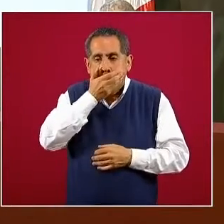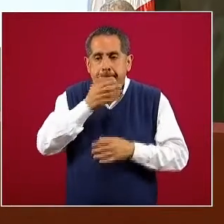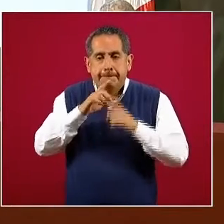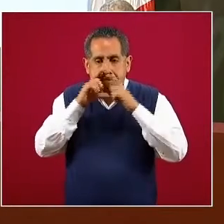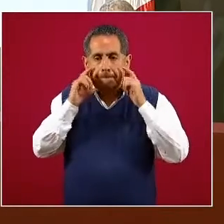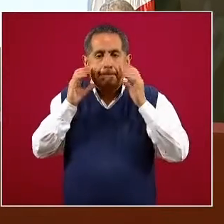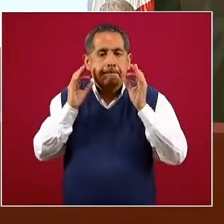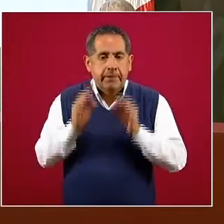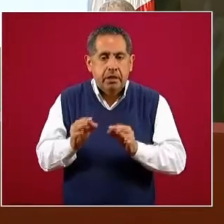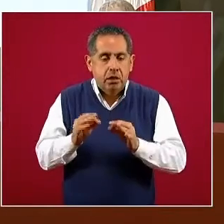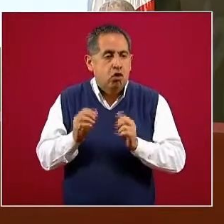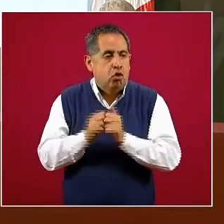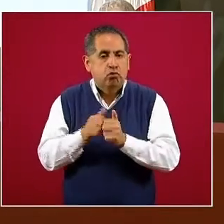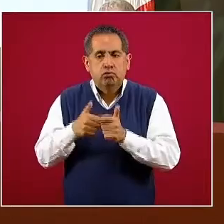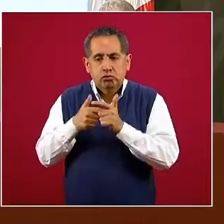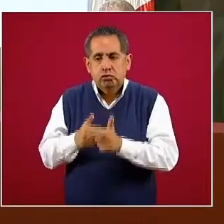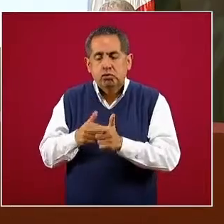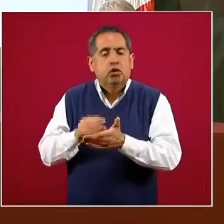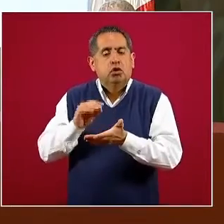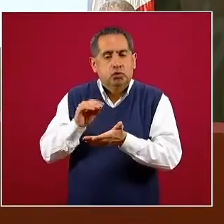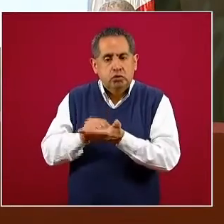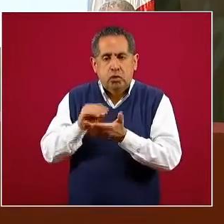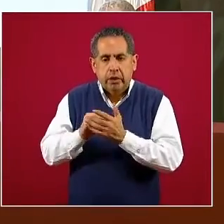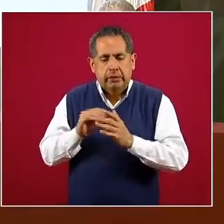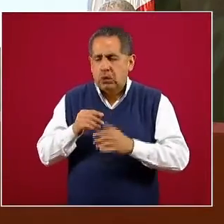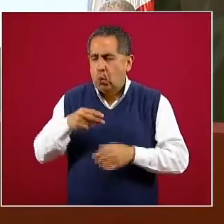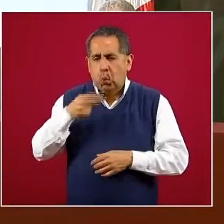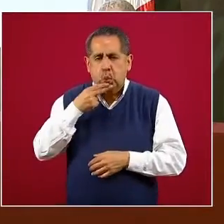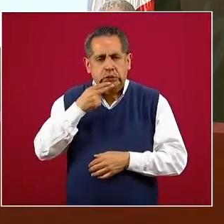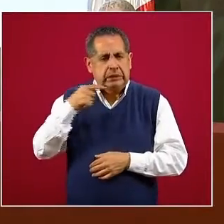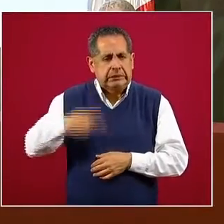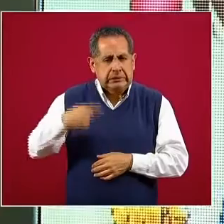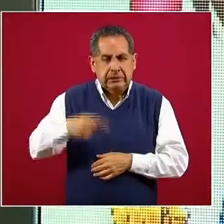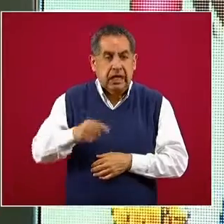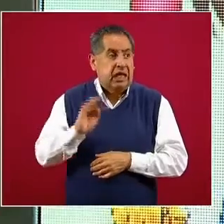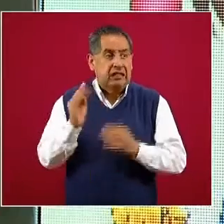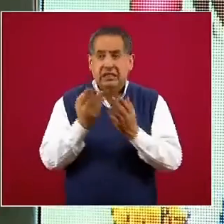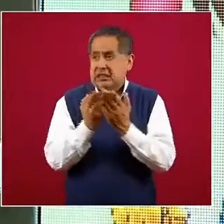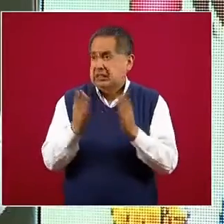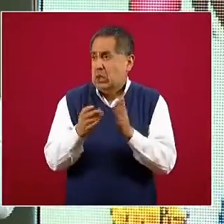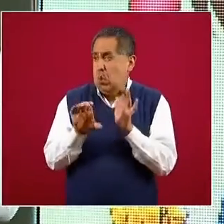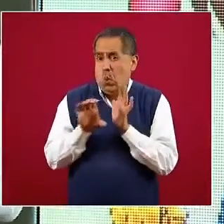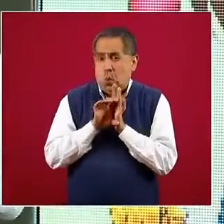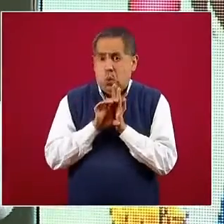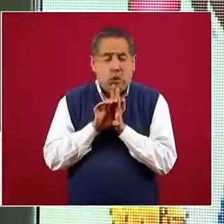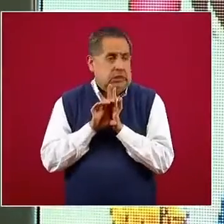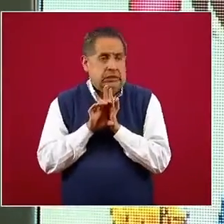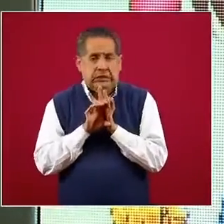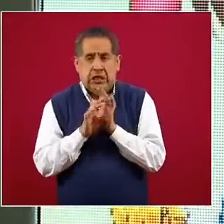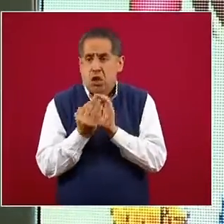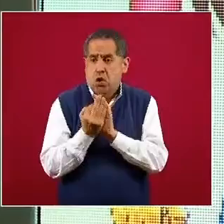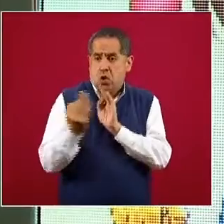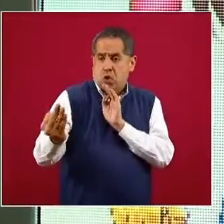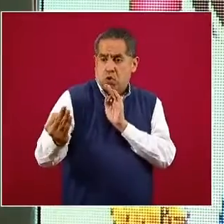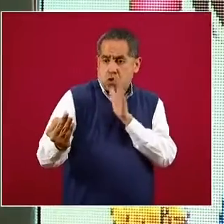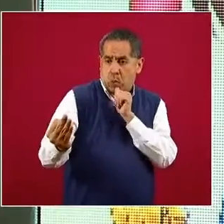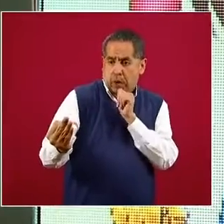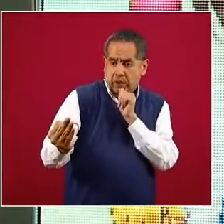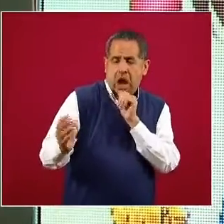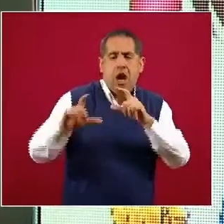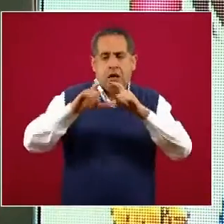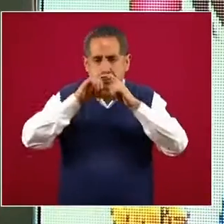genera todo el Sistema Nacional de Salud en sus más de 26,000 unidades operativas, y particularmente la ocupación hospitalaria se